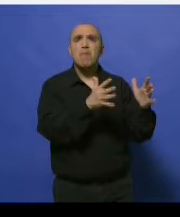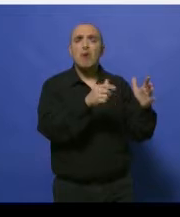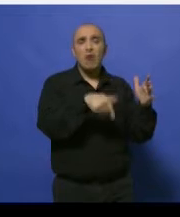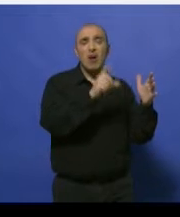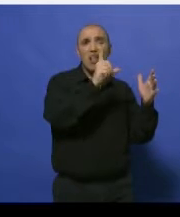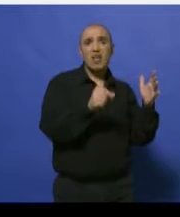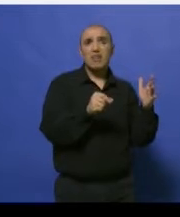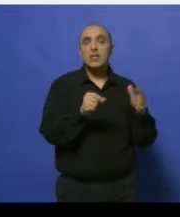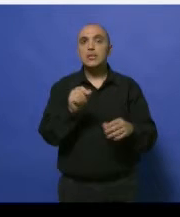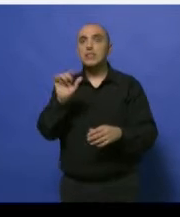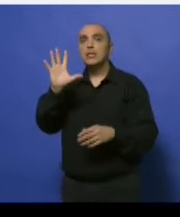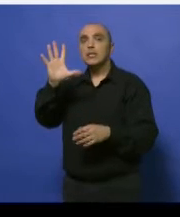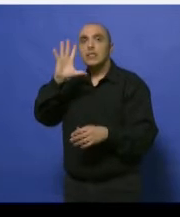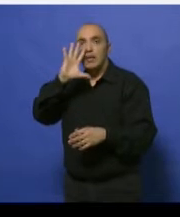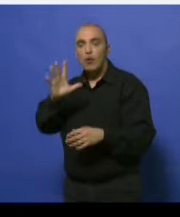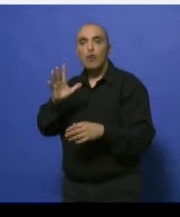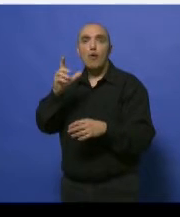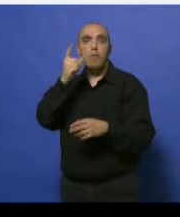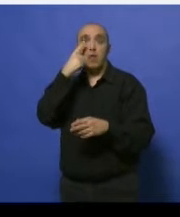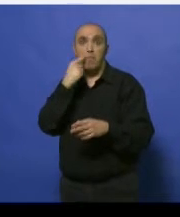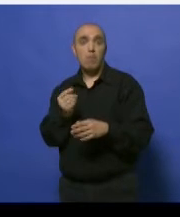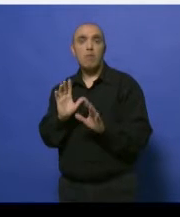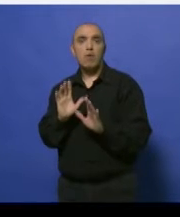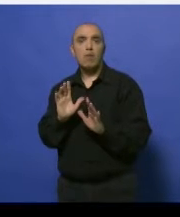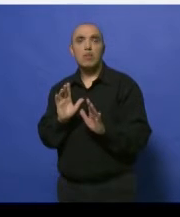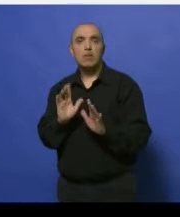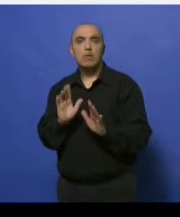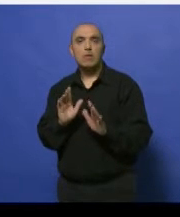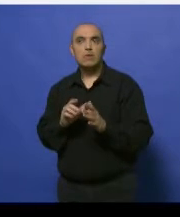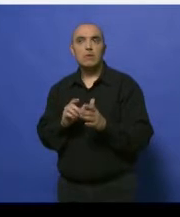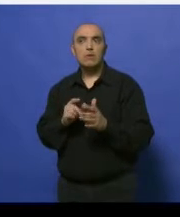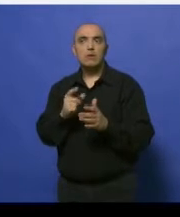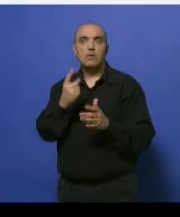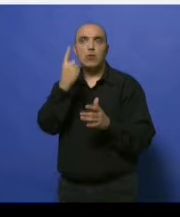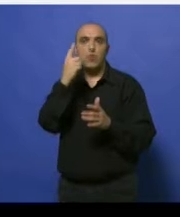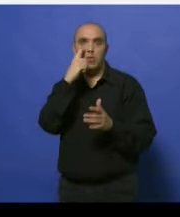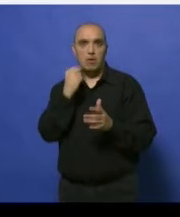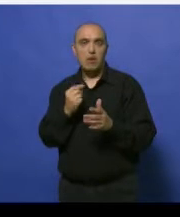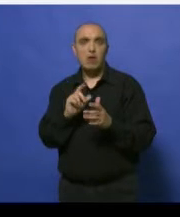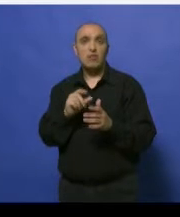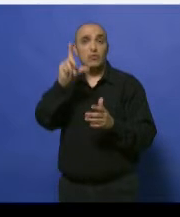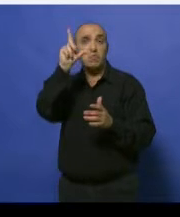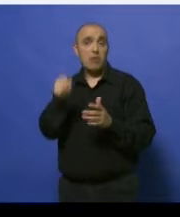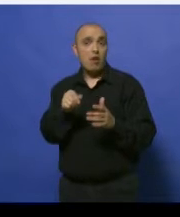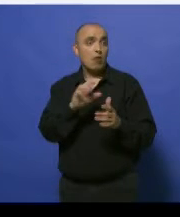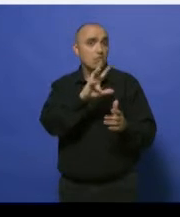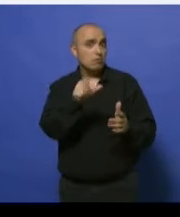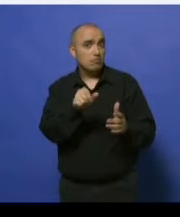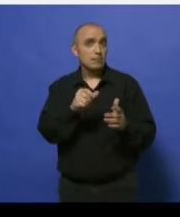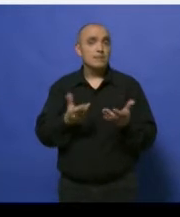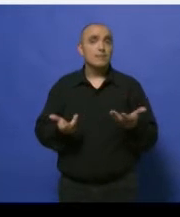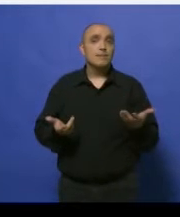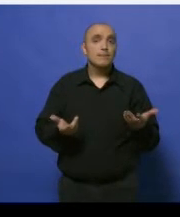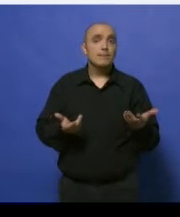Argentina? 5.000 teléfonos por día. 5.000 por día. Por 5.000 día por día. En lo que es todo el país. Bueno, esto que no va a tener sentido robarlo